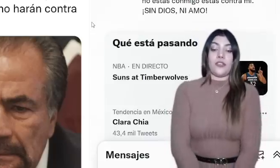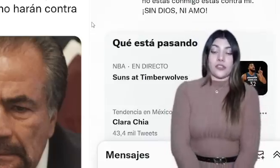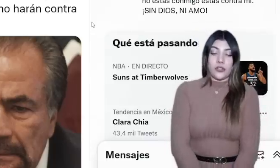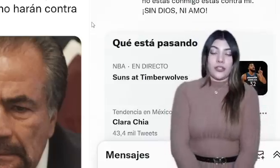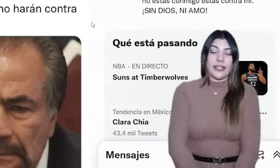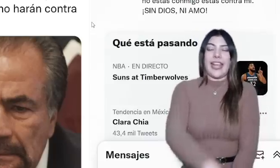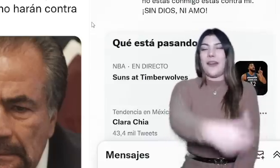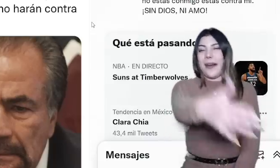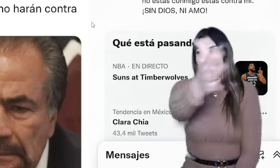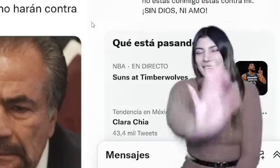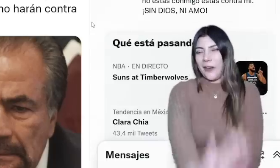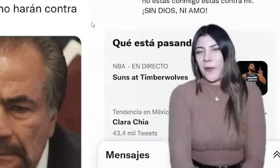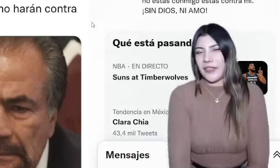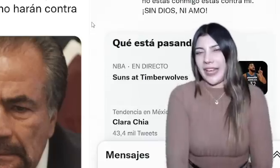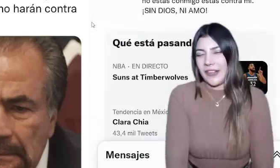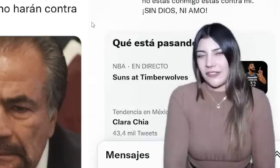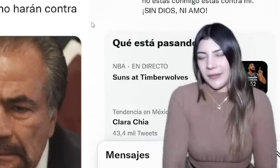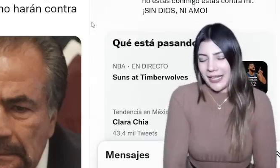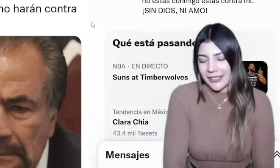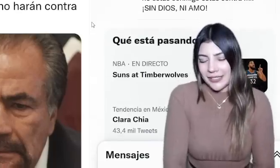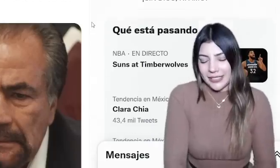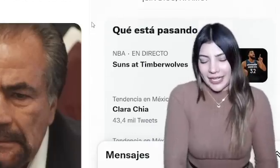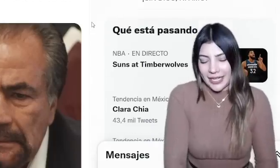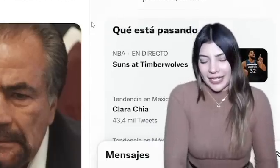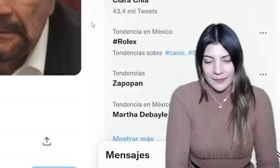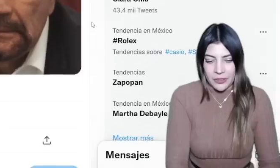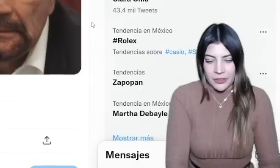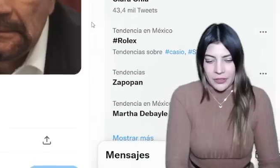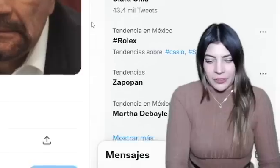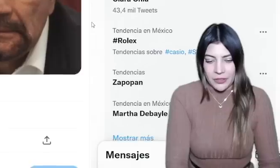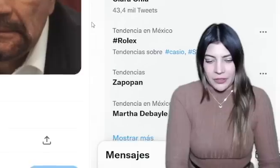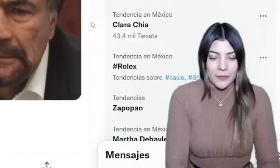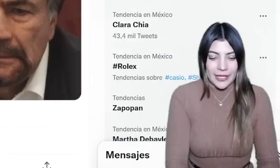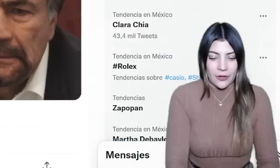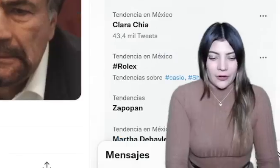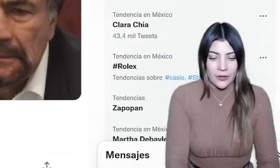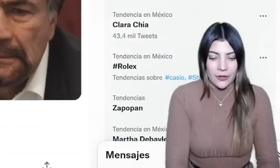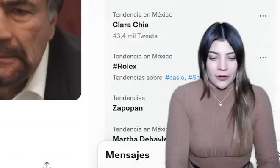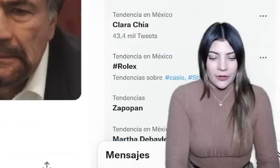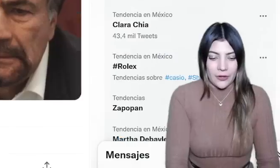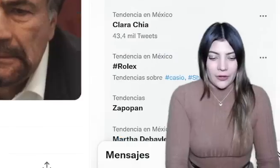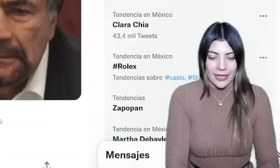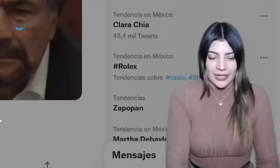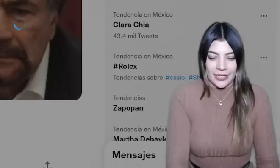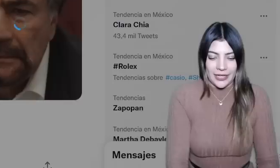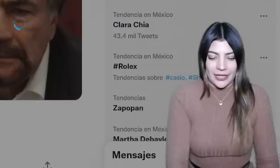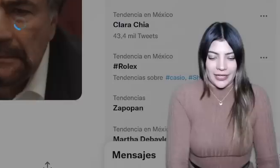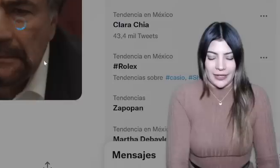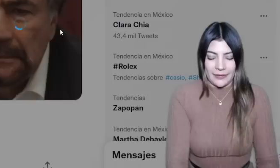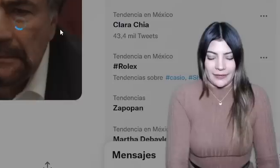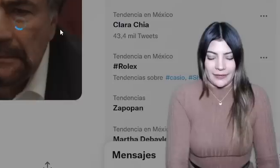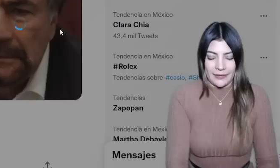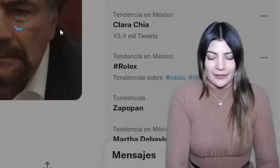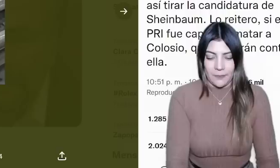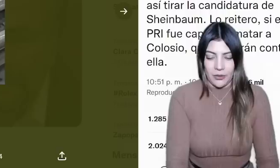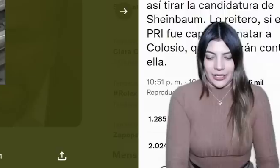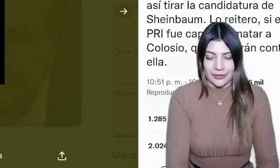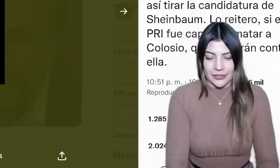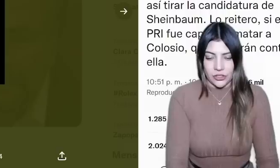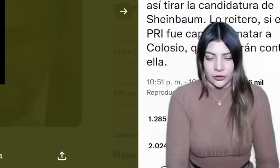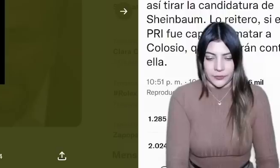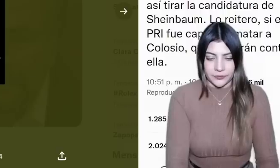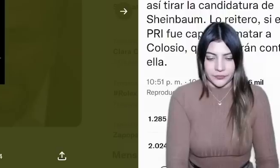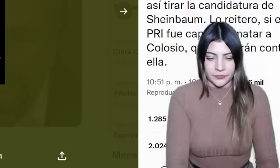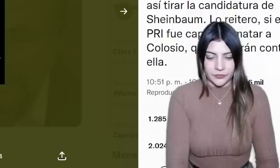vida a Colosio, ¿qué no harán en contra de los demás? Y ahí está, amigos, un video que logran captar. Vean nada más, ahí lo van a ver en su pantalla.